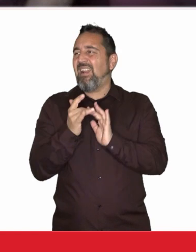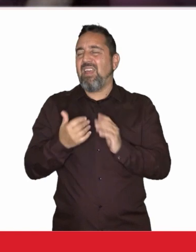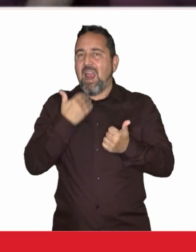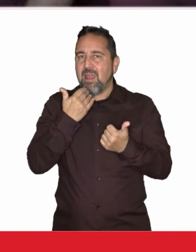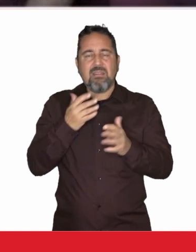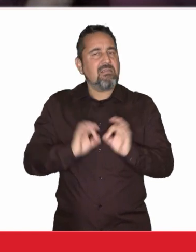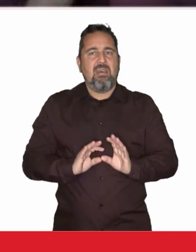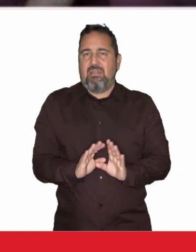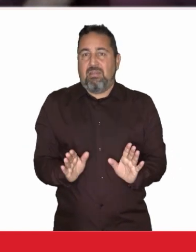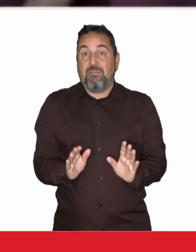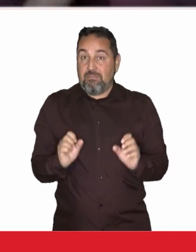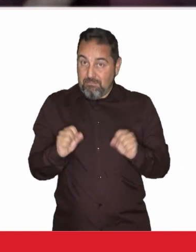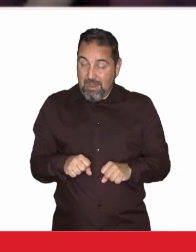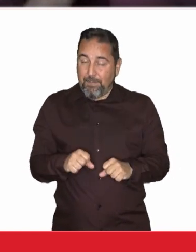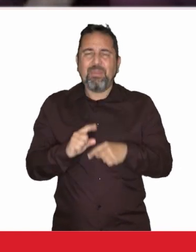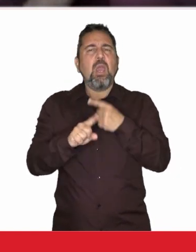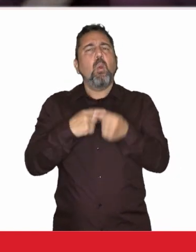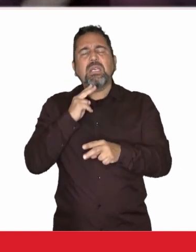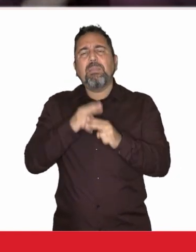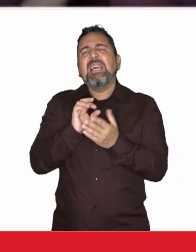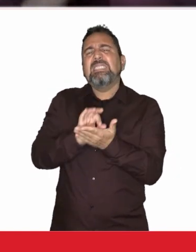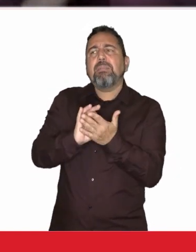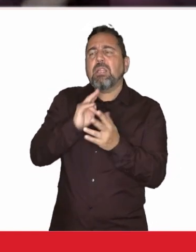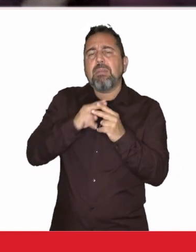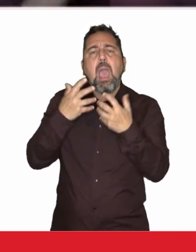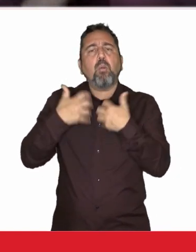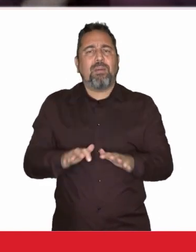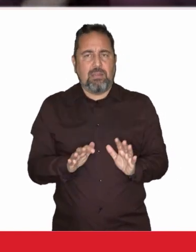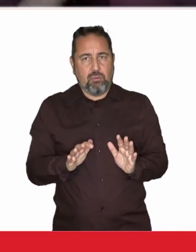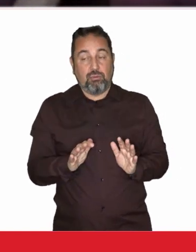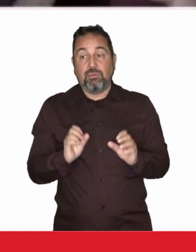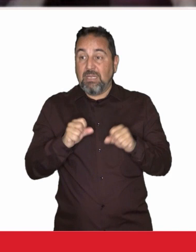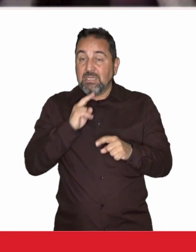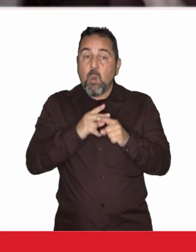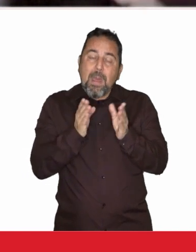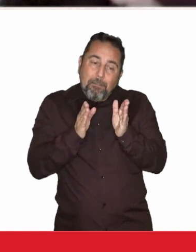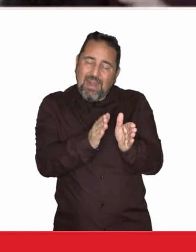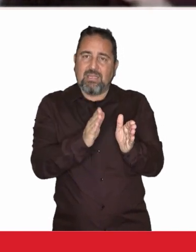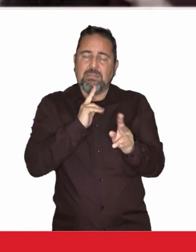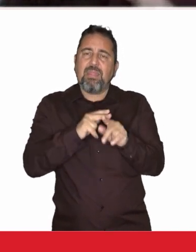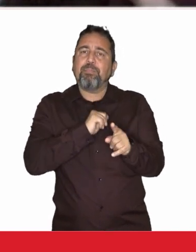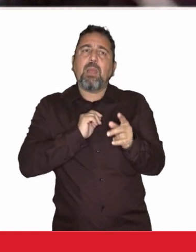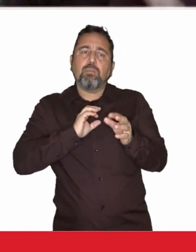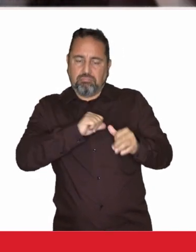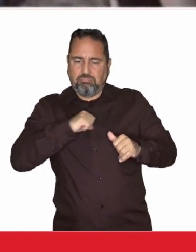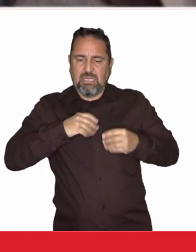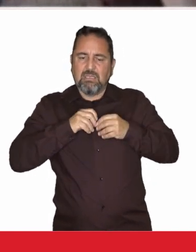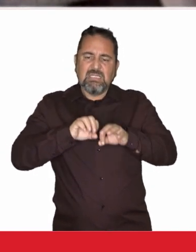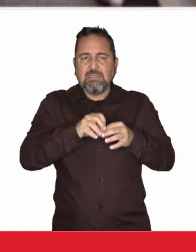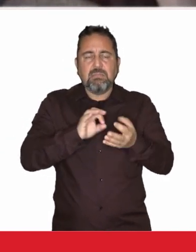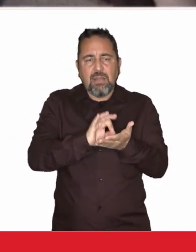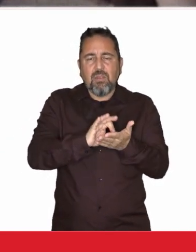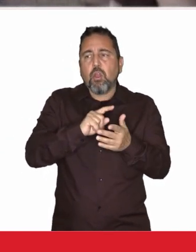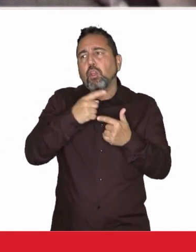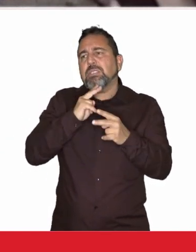No me relaciono con nadie, ¿vale? Luego están los servicios automáticos, ¿vale? Que tienen una parte de autoservicio y una parte de